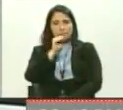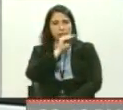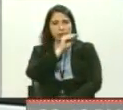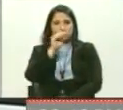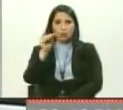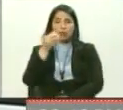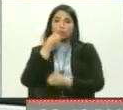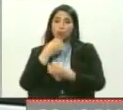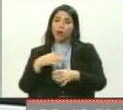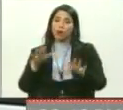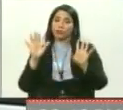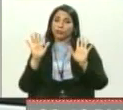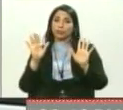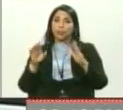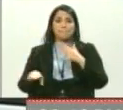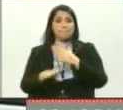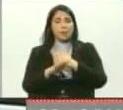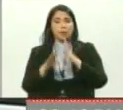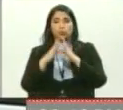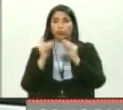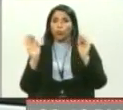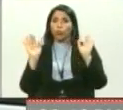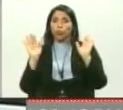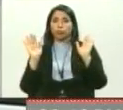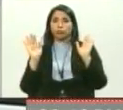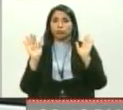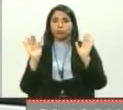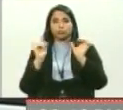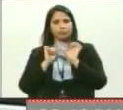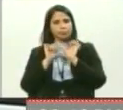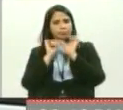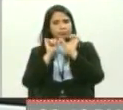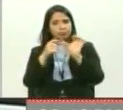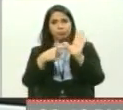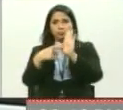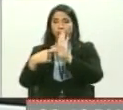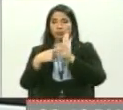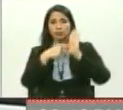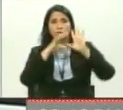Y bueno, vamos todos, vamos a seguir siendo ejemplo.